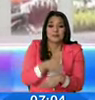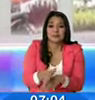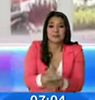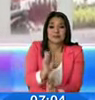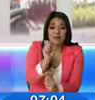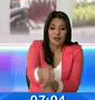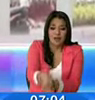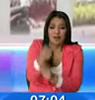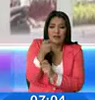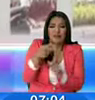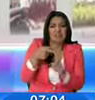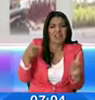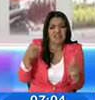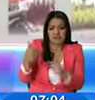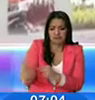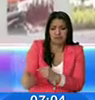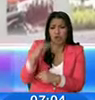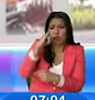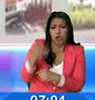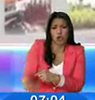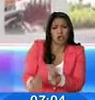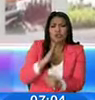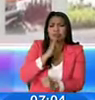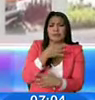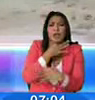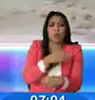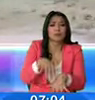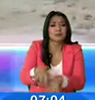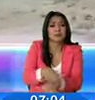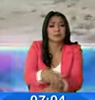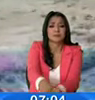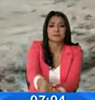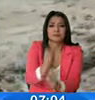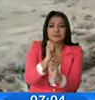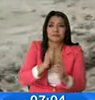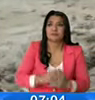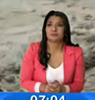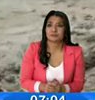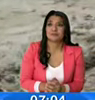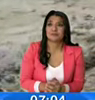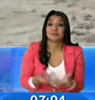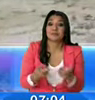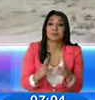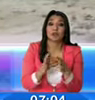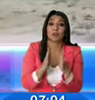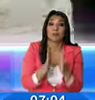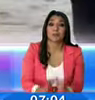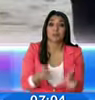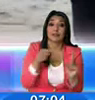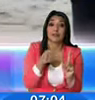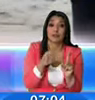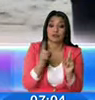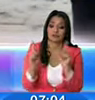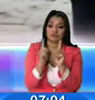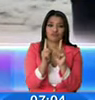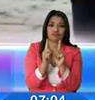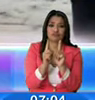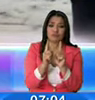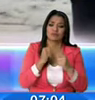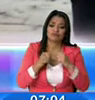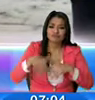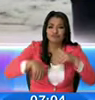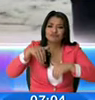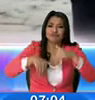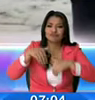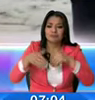tenía 10, 12 años. Siempre andó en un río pescando. Con Luis murió igual su compañero Hugo Andrade, con quien se bañaba haciendo un alto a